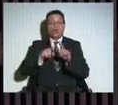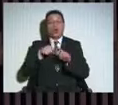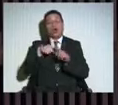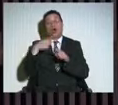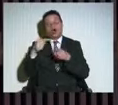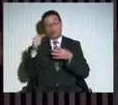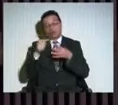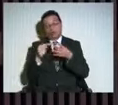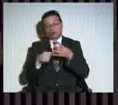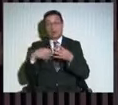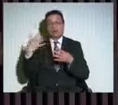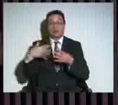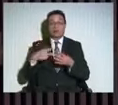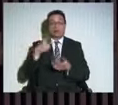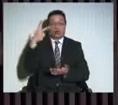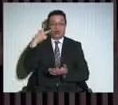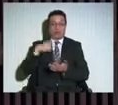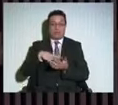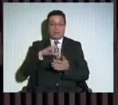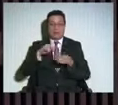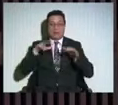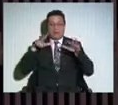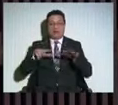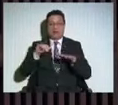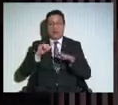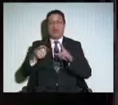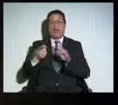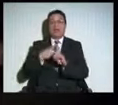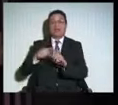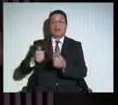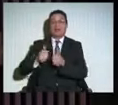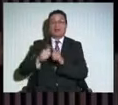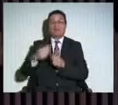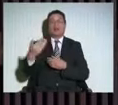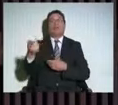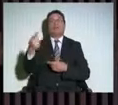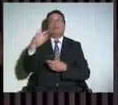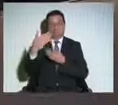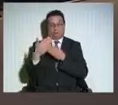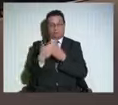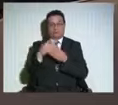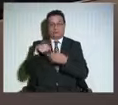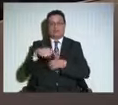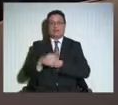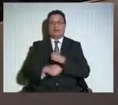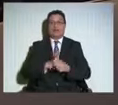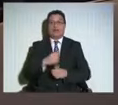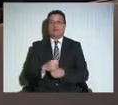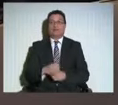hitos relevantes del 2018 y los desafíos que vienen para este año.